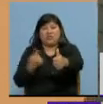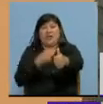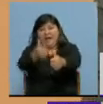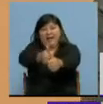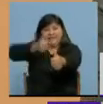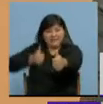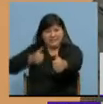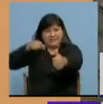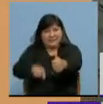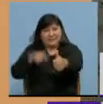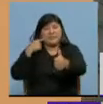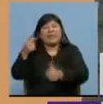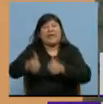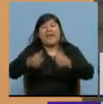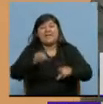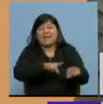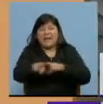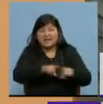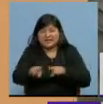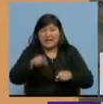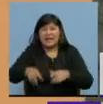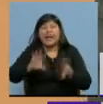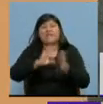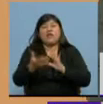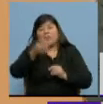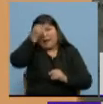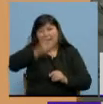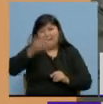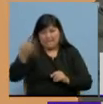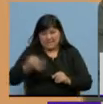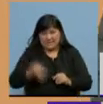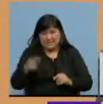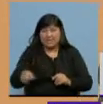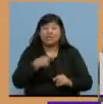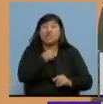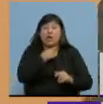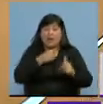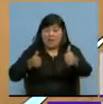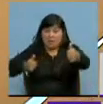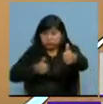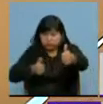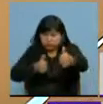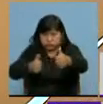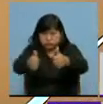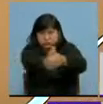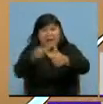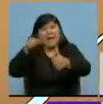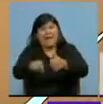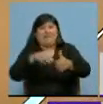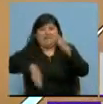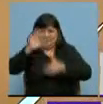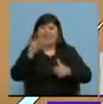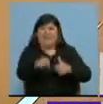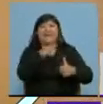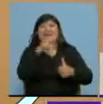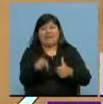que la ponen en carácter de especial, apuntamos a llegar lo más adelante posible. Uh-huh. Y en relación a los otros equipos,